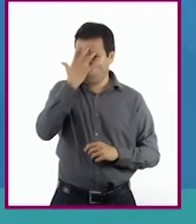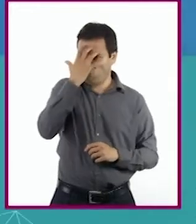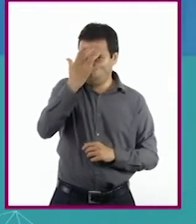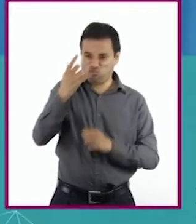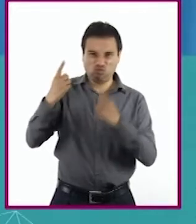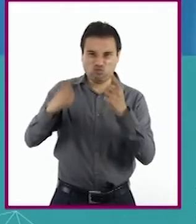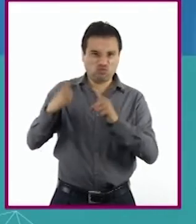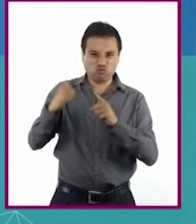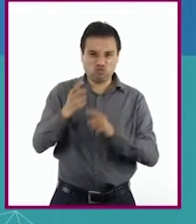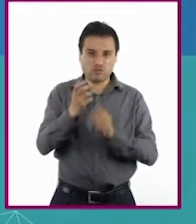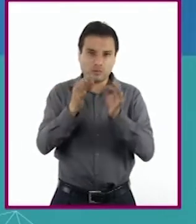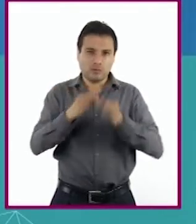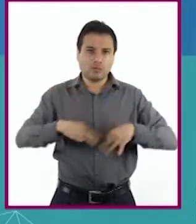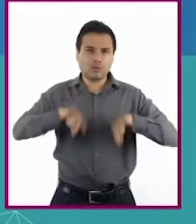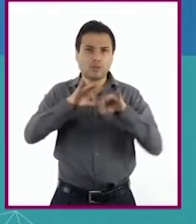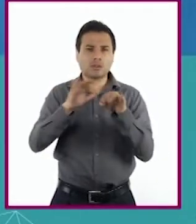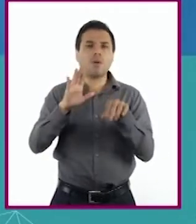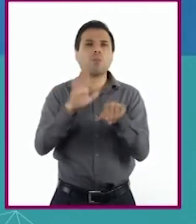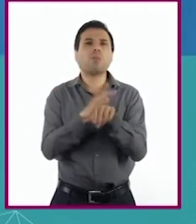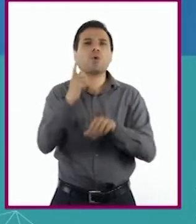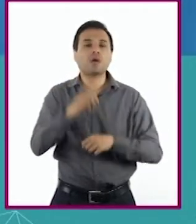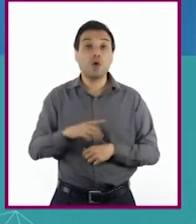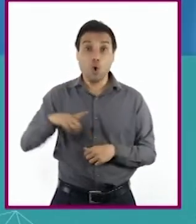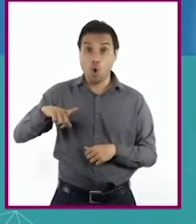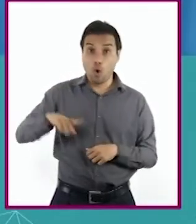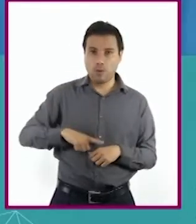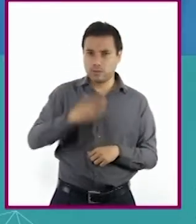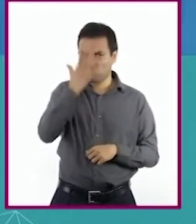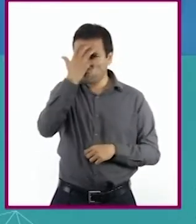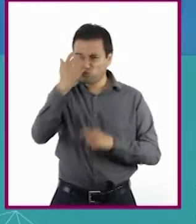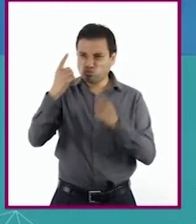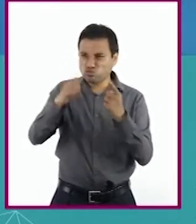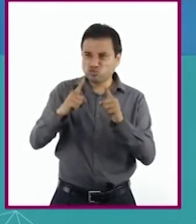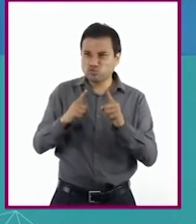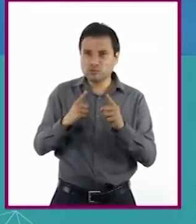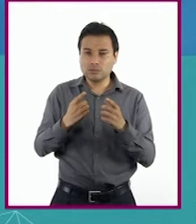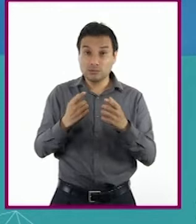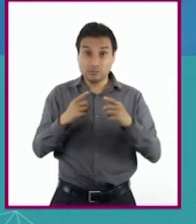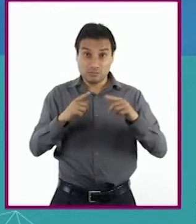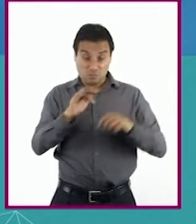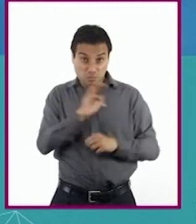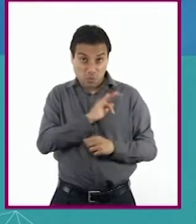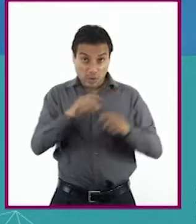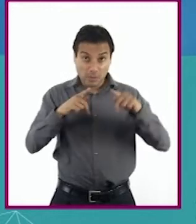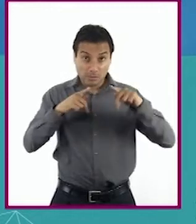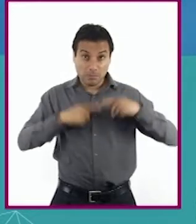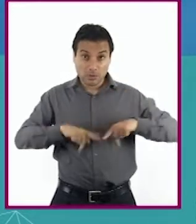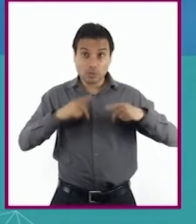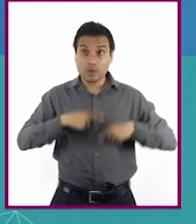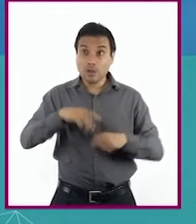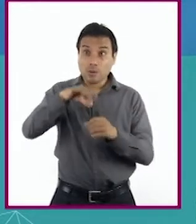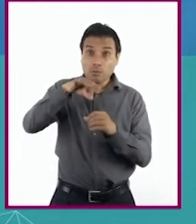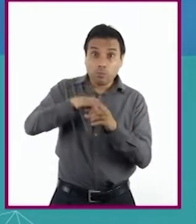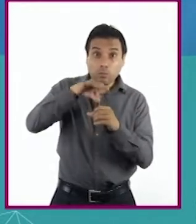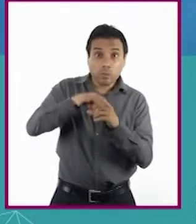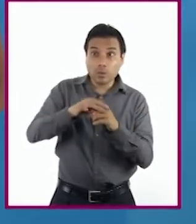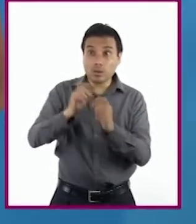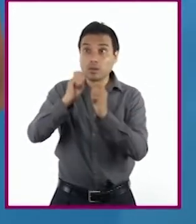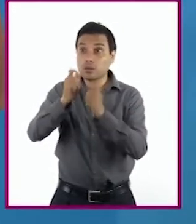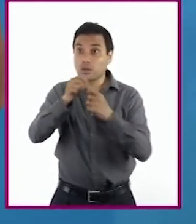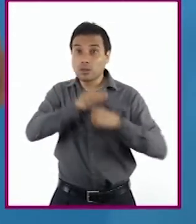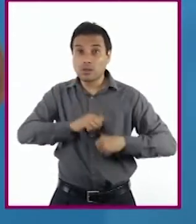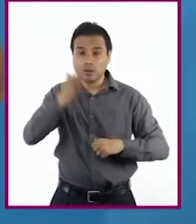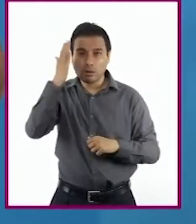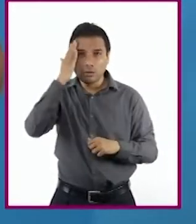importante porque en los gobiernos autoritarios no solo se tiene limitado el ejercicio del derecho a elegir representantes,